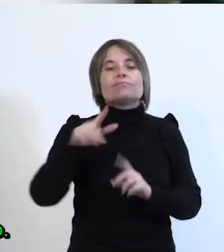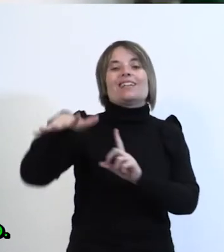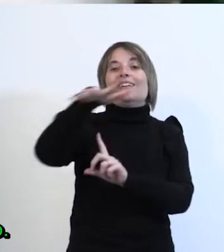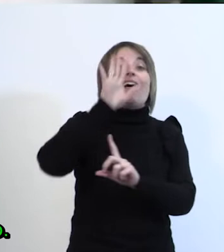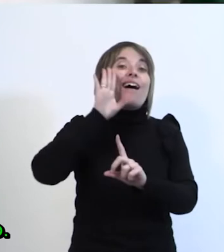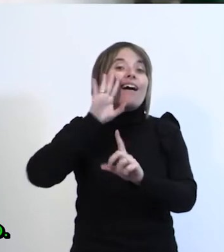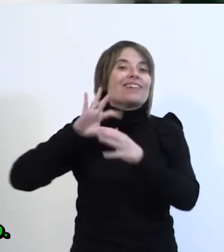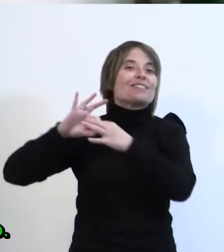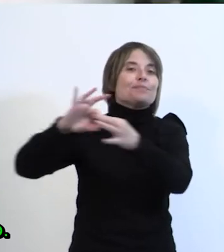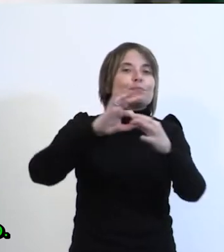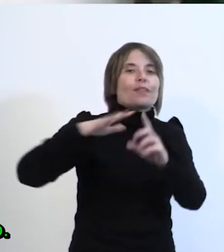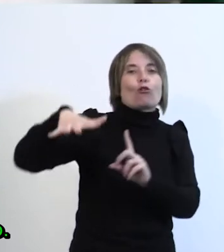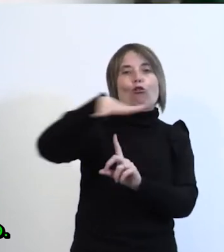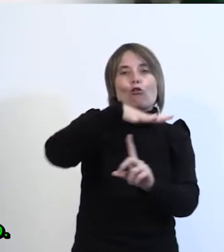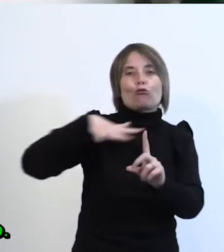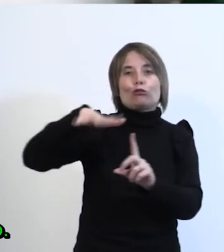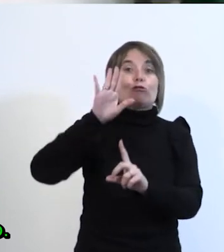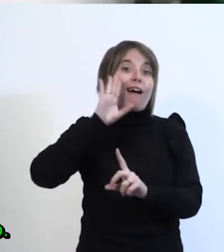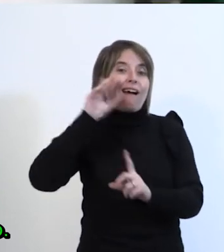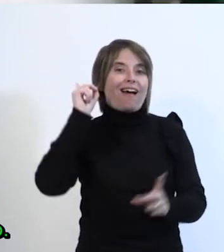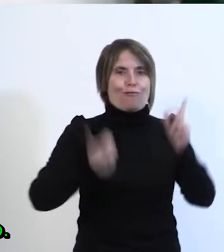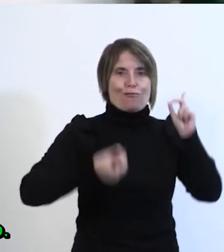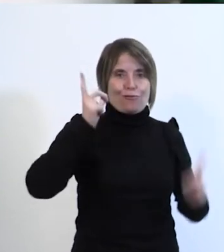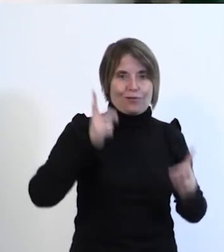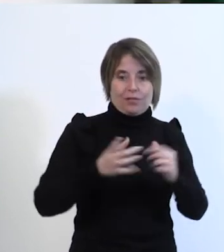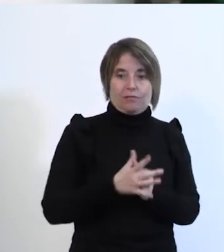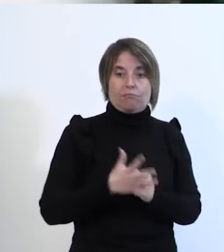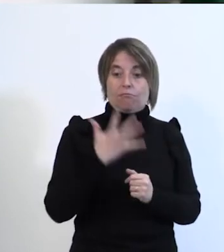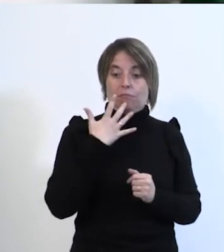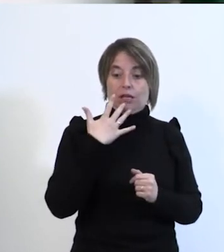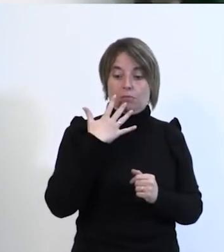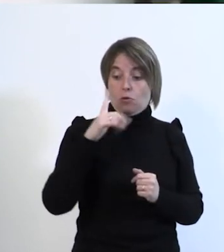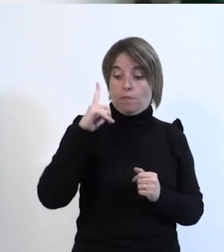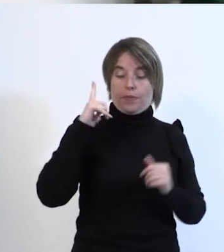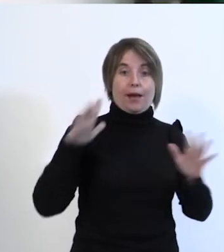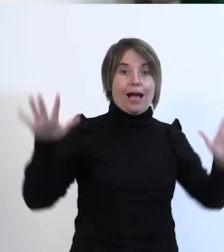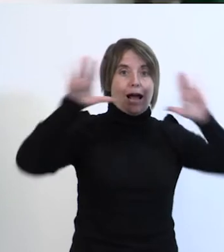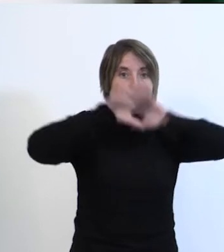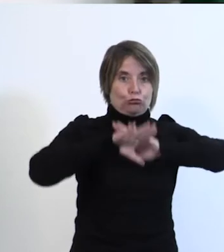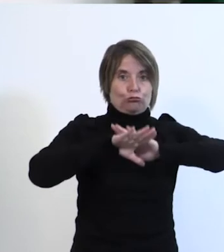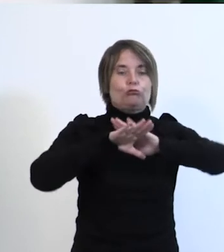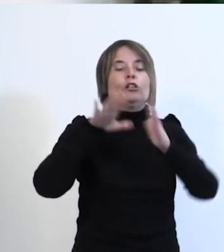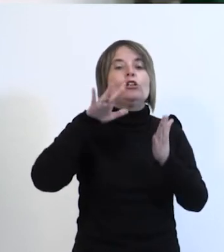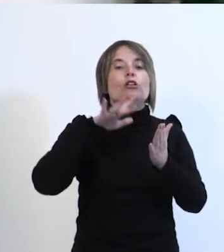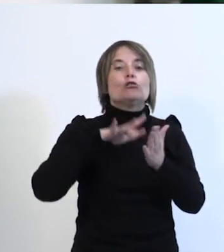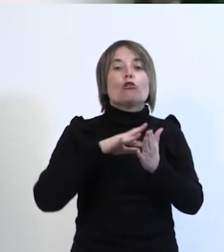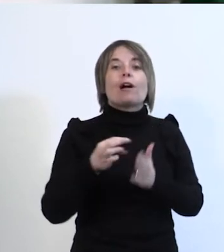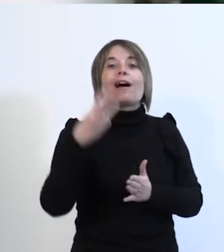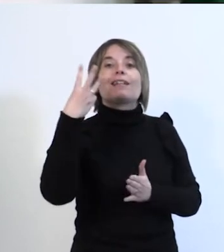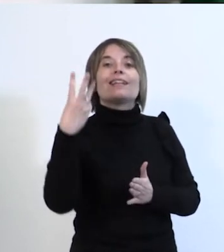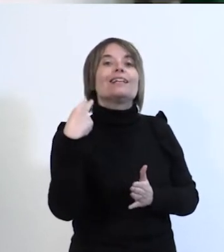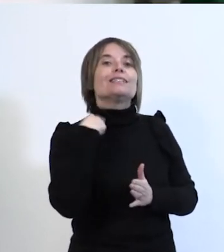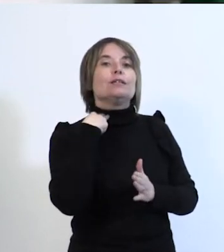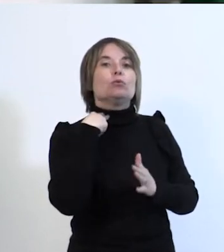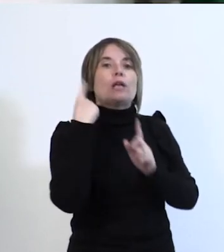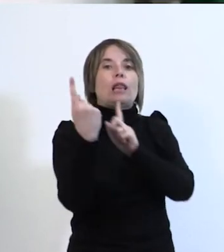ese contexto de autoritarismo. Anoche les quiero contar que estuve con tres